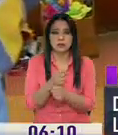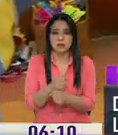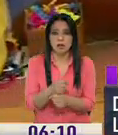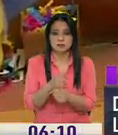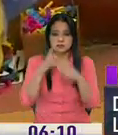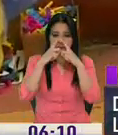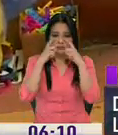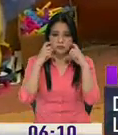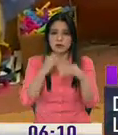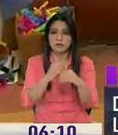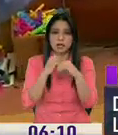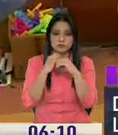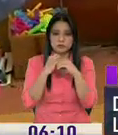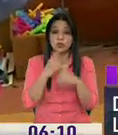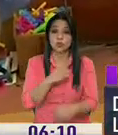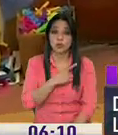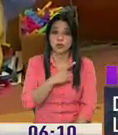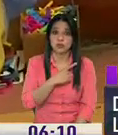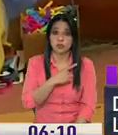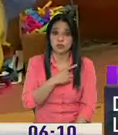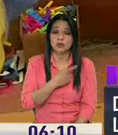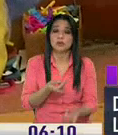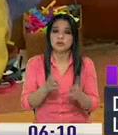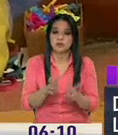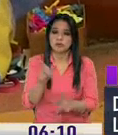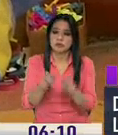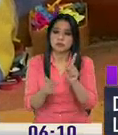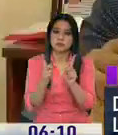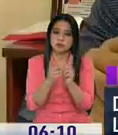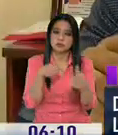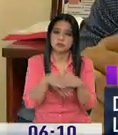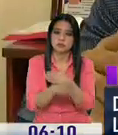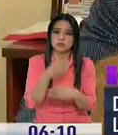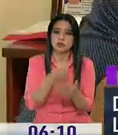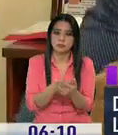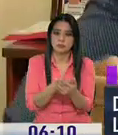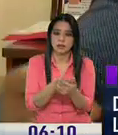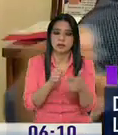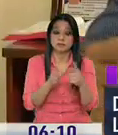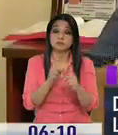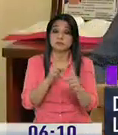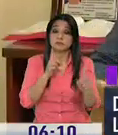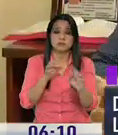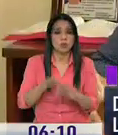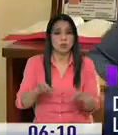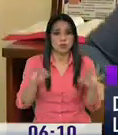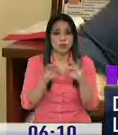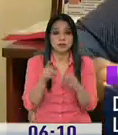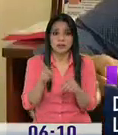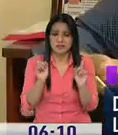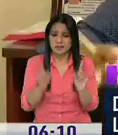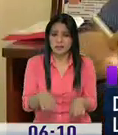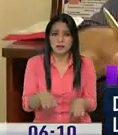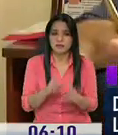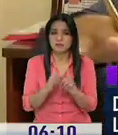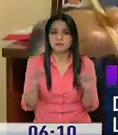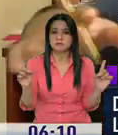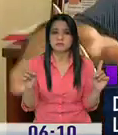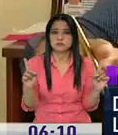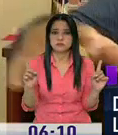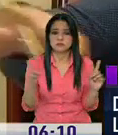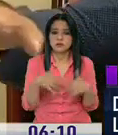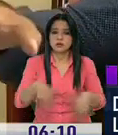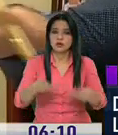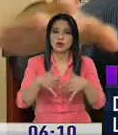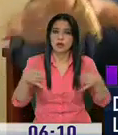mascarilla y obligación, tanto del dueño y los dependientes como de los clientes. El tema del distanciamiento, que ellos establezcan distanciamiento en sus